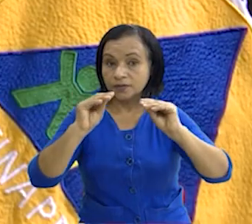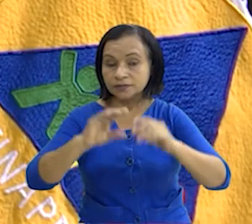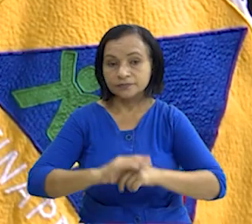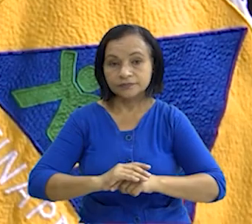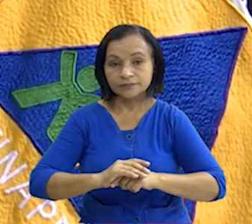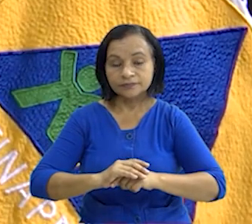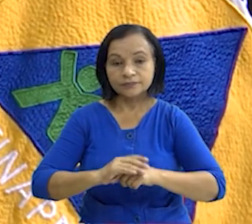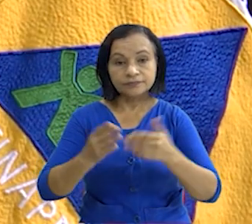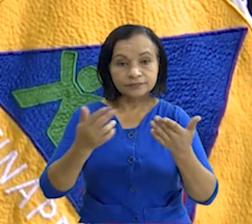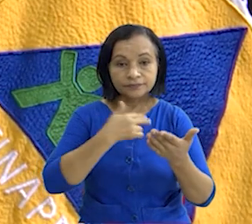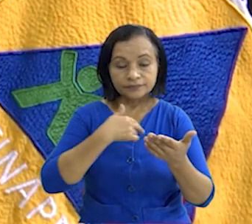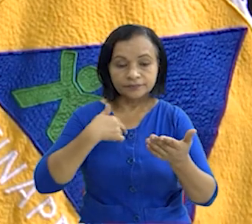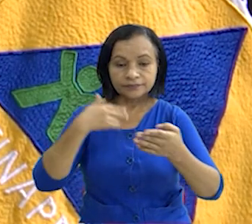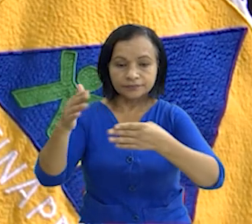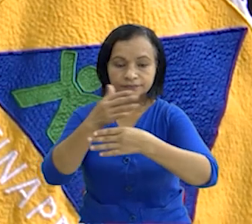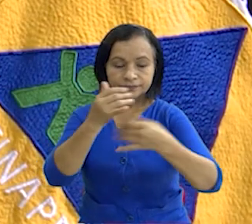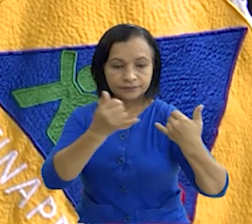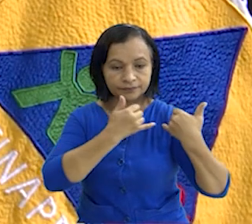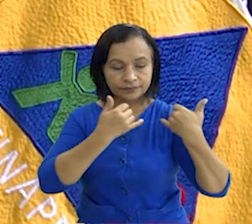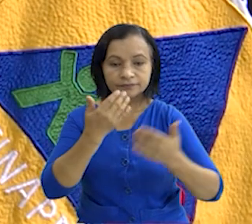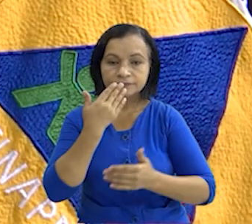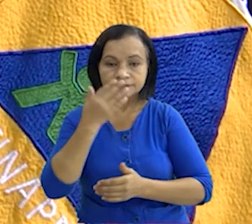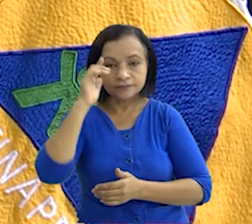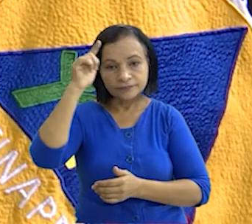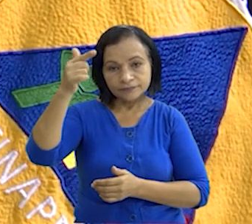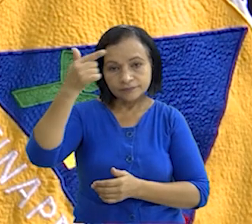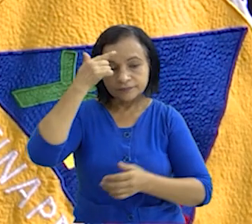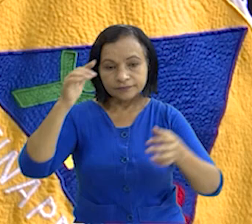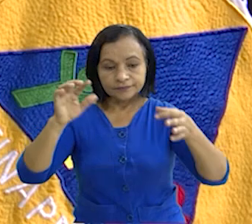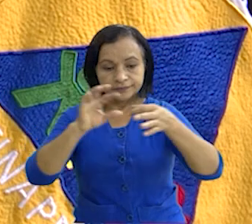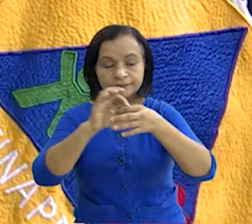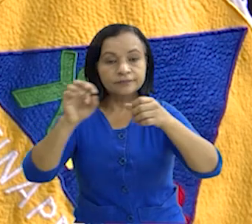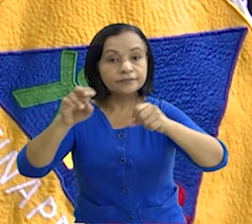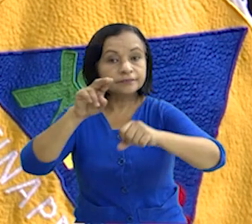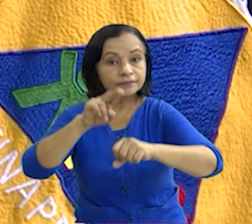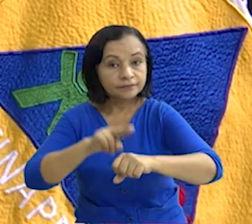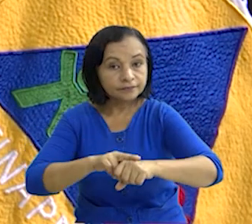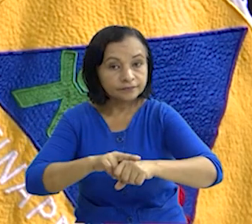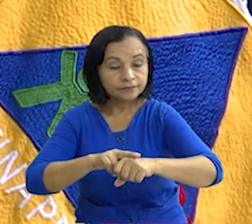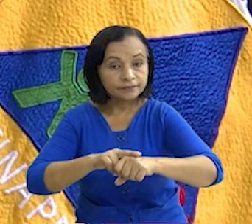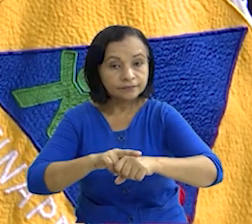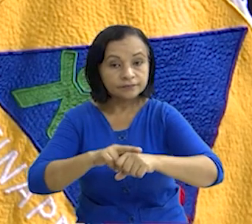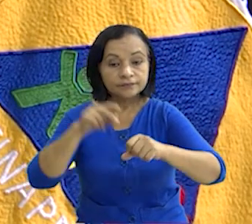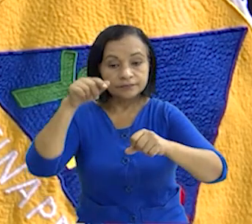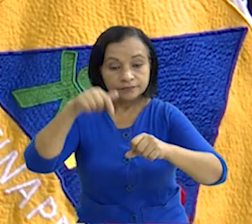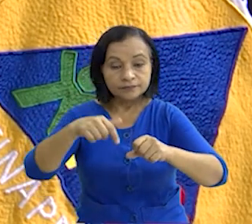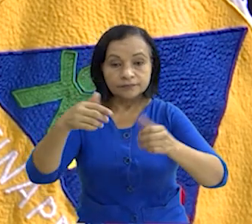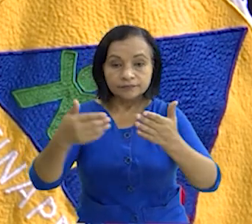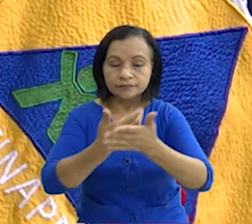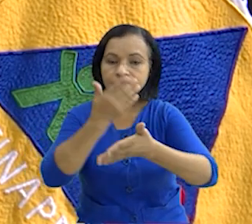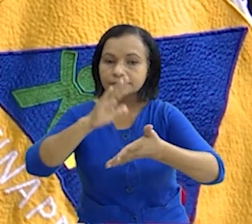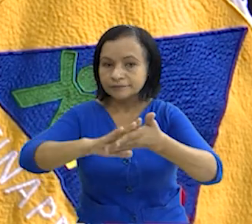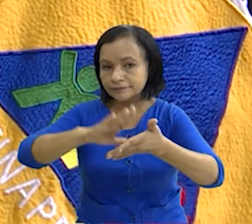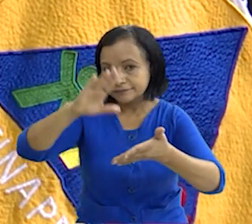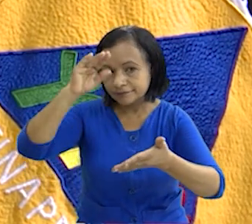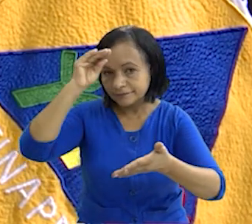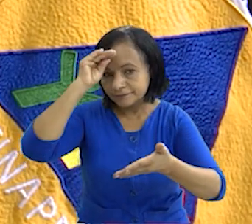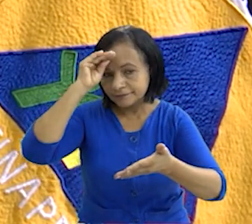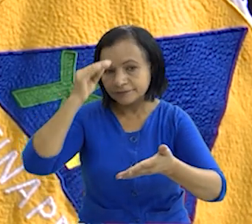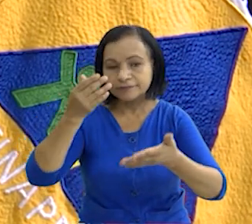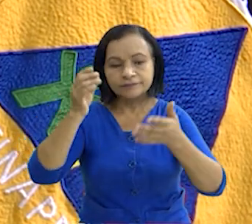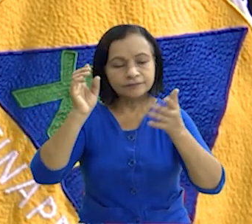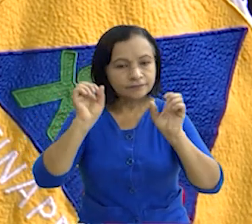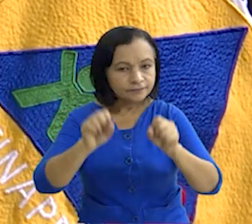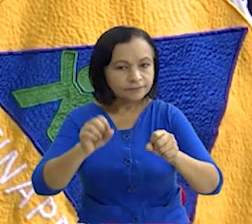Como comunicadores de las instituciones del Buen Gobierno de Reconciliación y Unidad Nacional, y con este nuevo aprendizaje, debemos